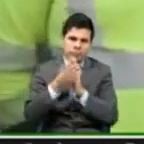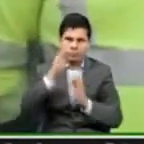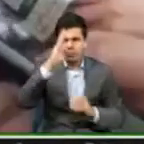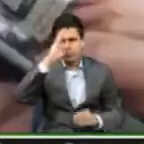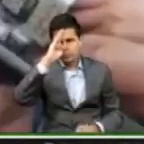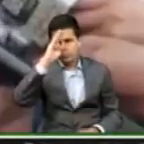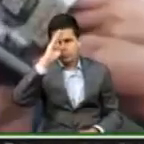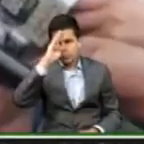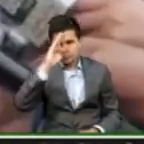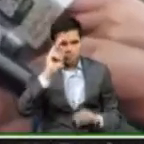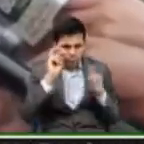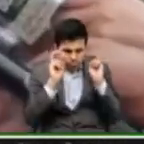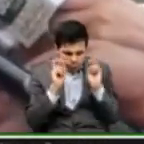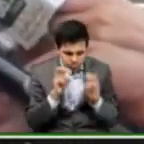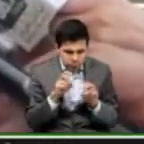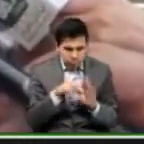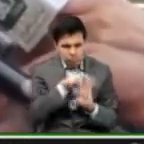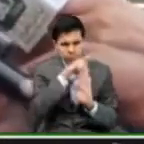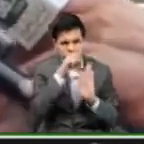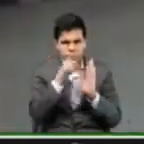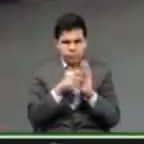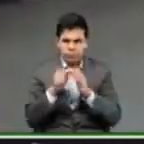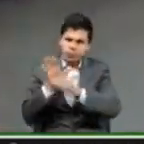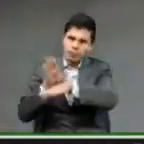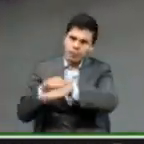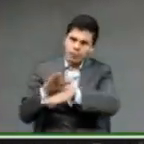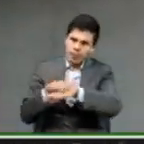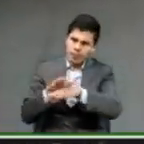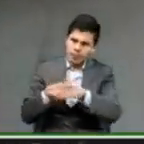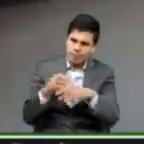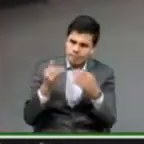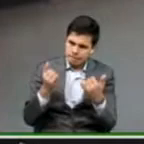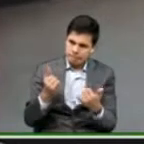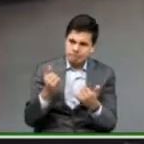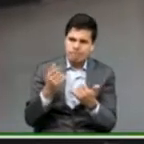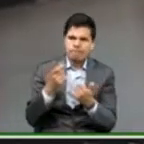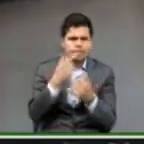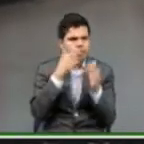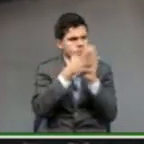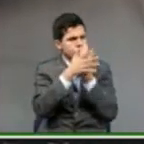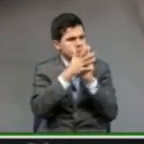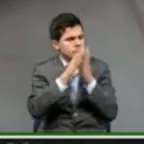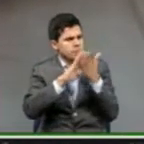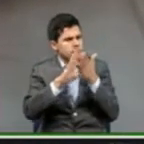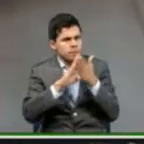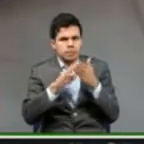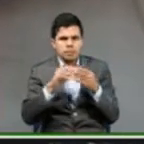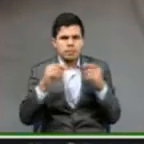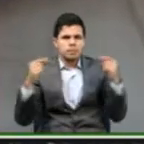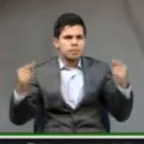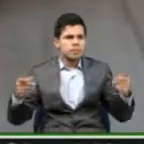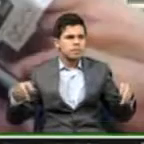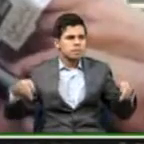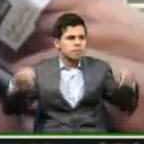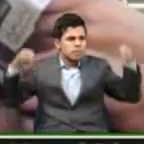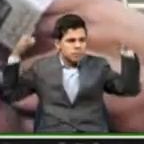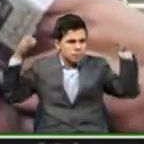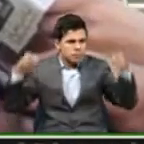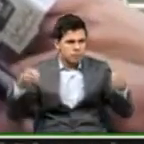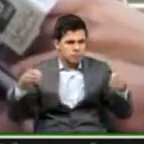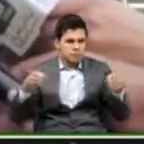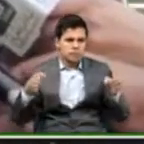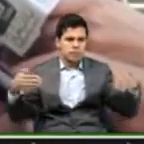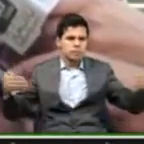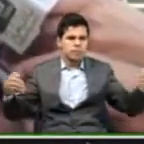policiales hicieron el requerimiento. Esta persona manifestó que tenía dañados los vidrios, que tenía dañadas las